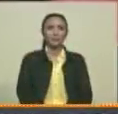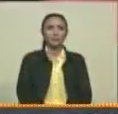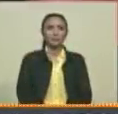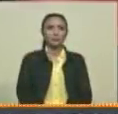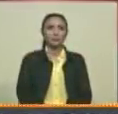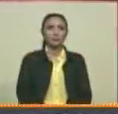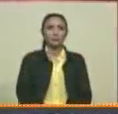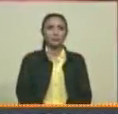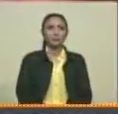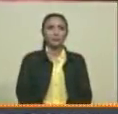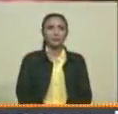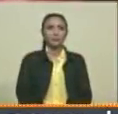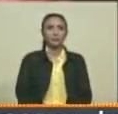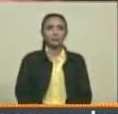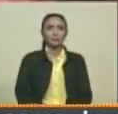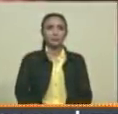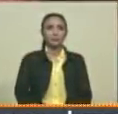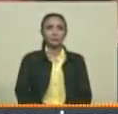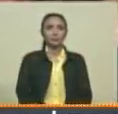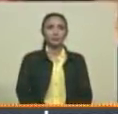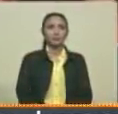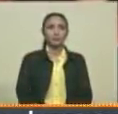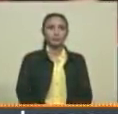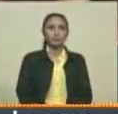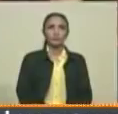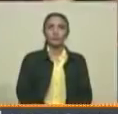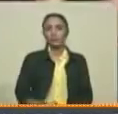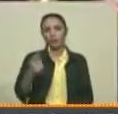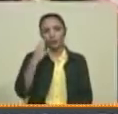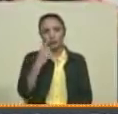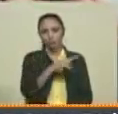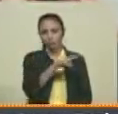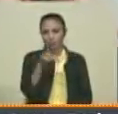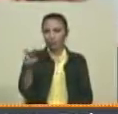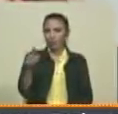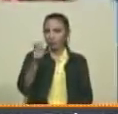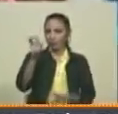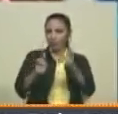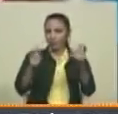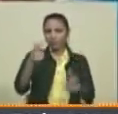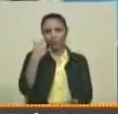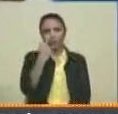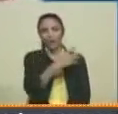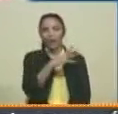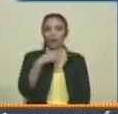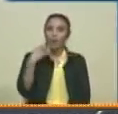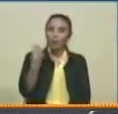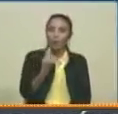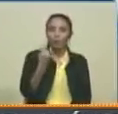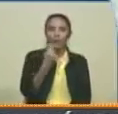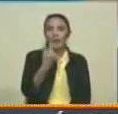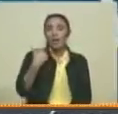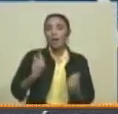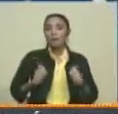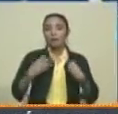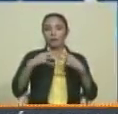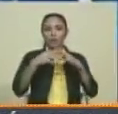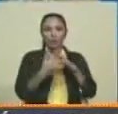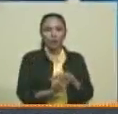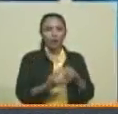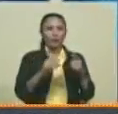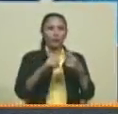lugar a dudas, cuando uno los ve a ustedes, el joven sencillo del barrio, la